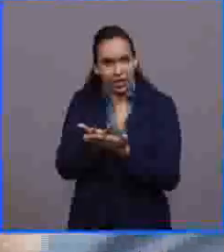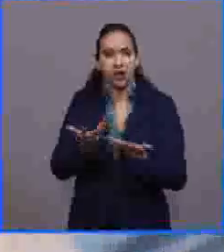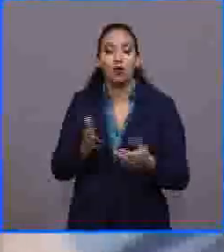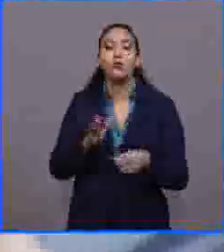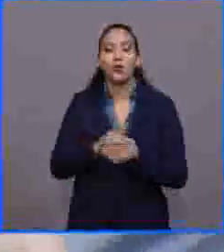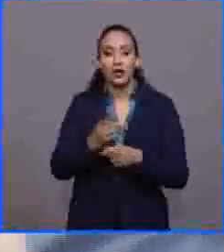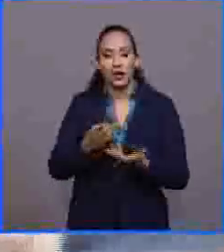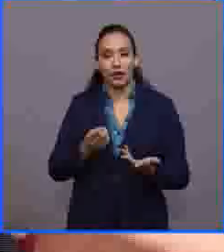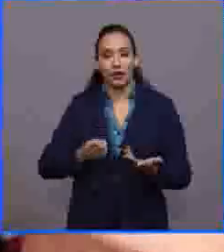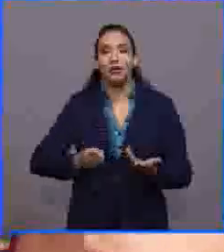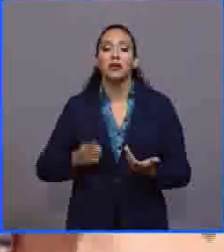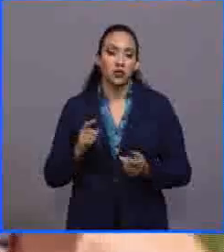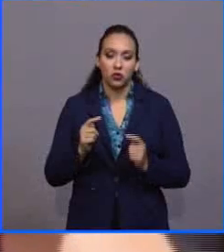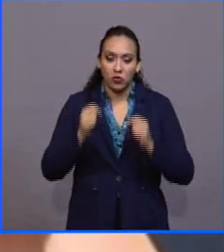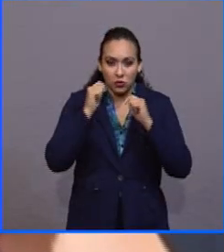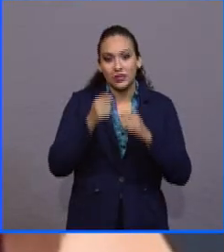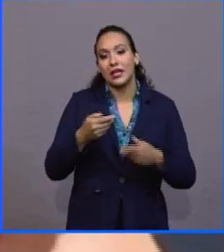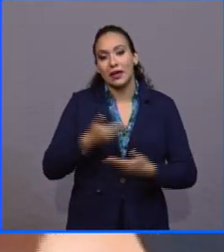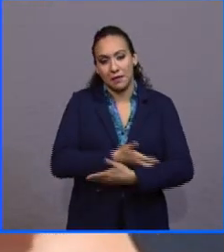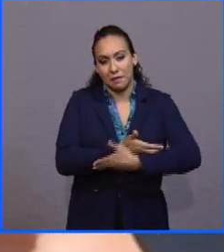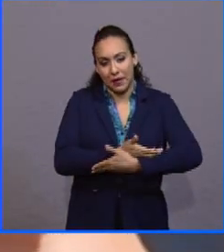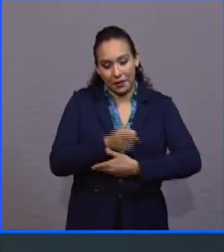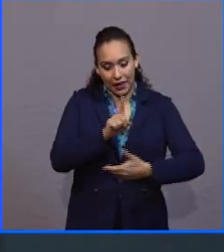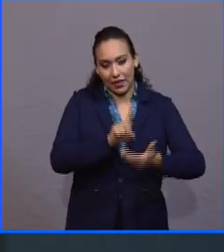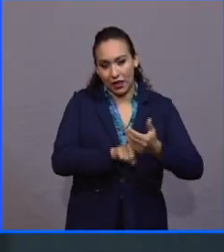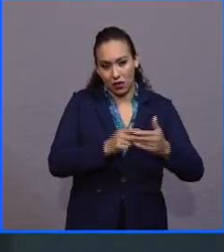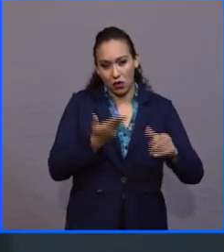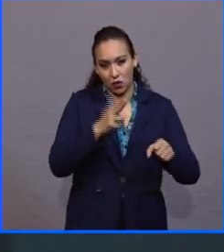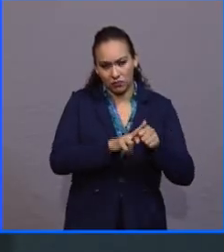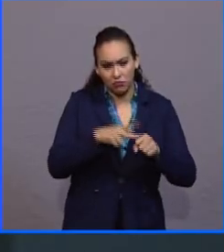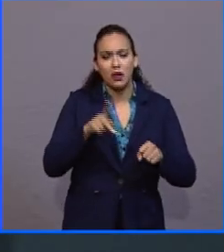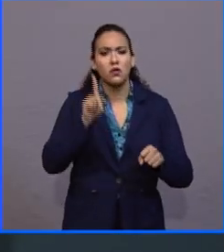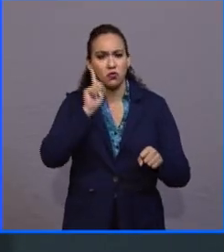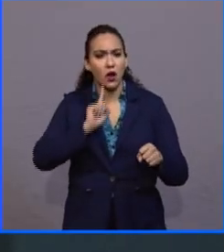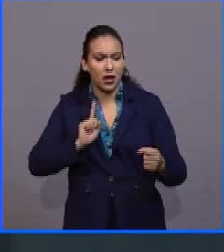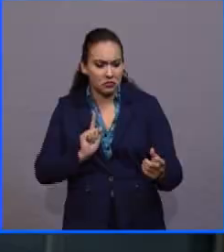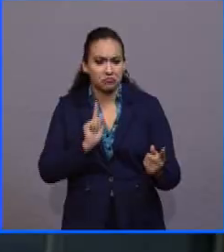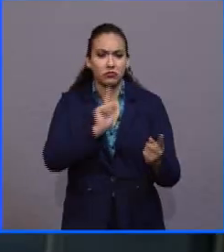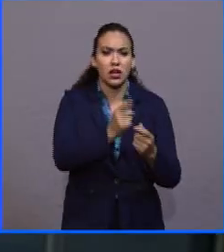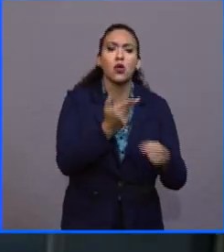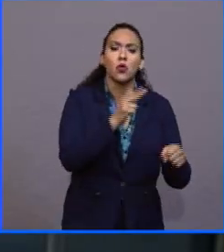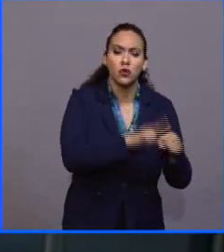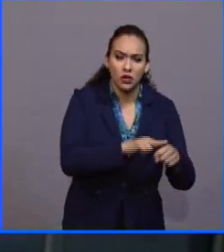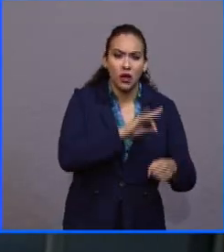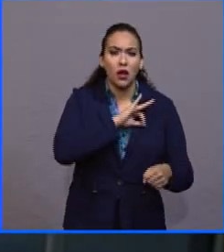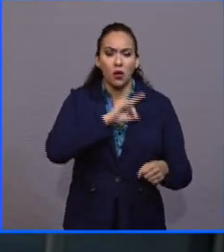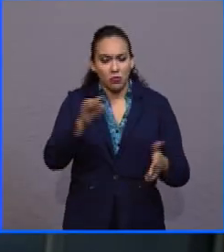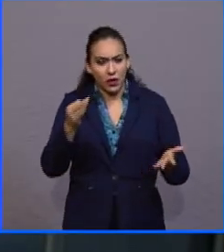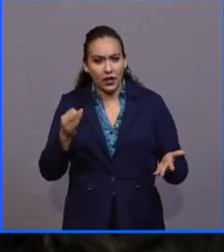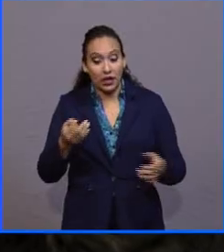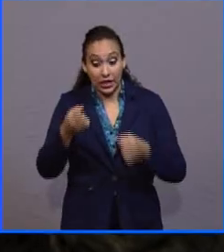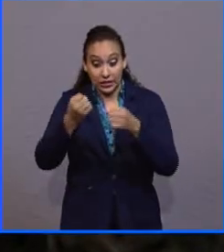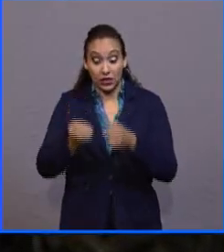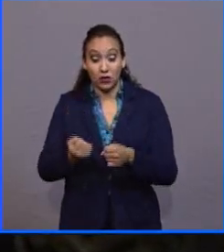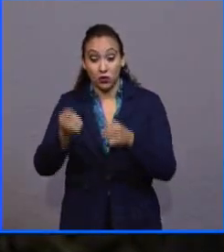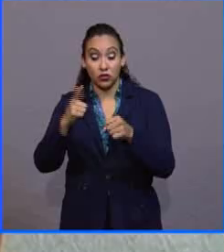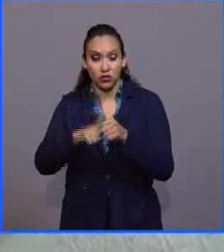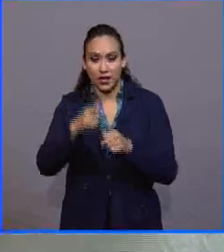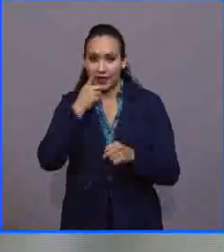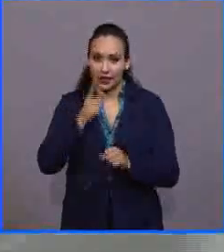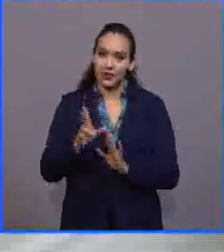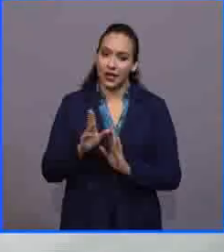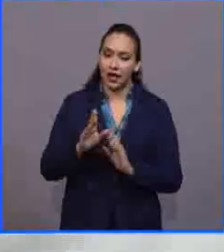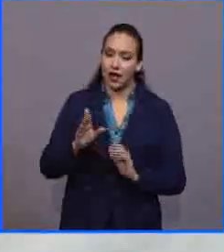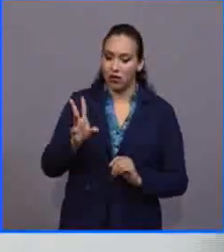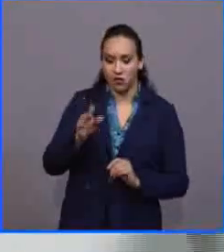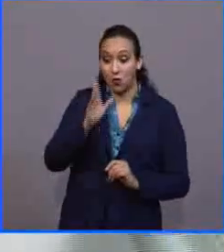se reincorpore y atienda a su recién nacido. La sala explicó que el Seguro Social, al negar las prestaciones prenatales, generó